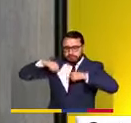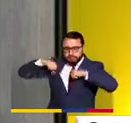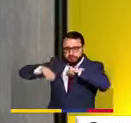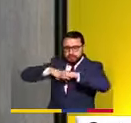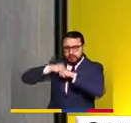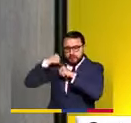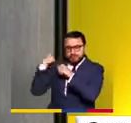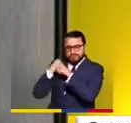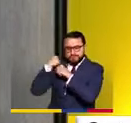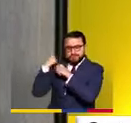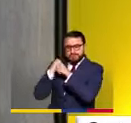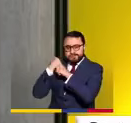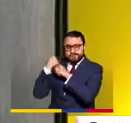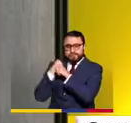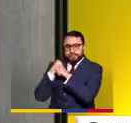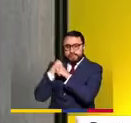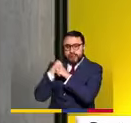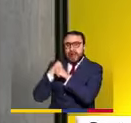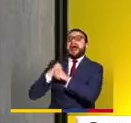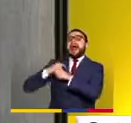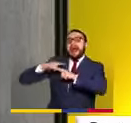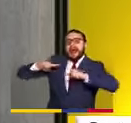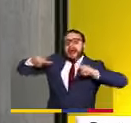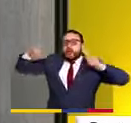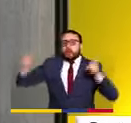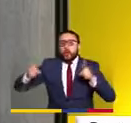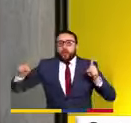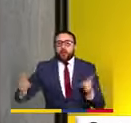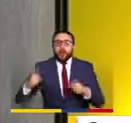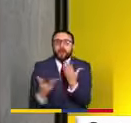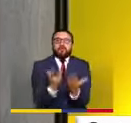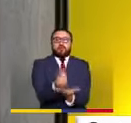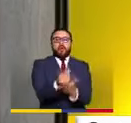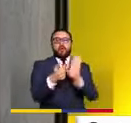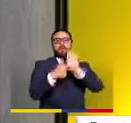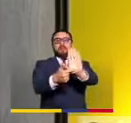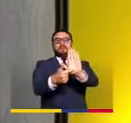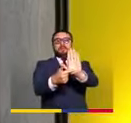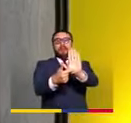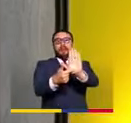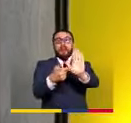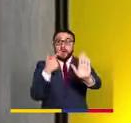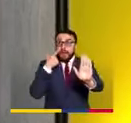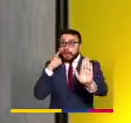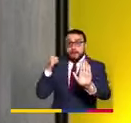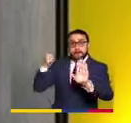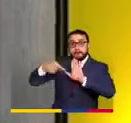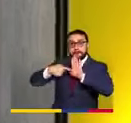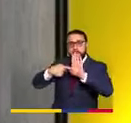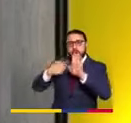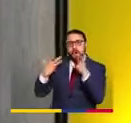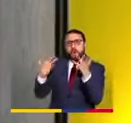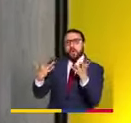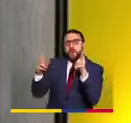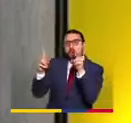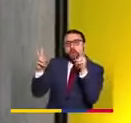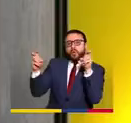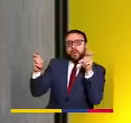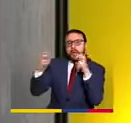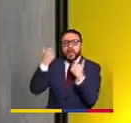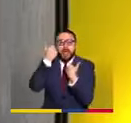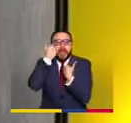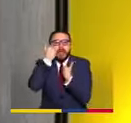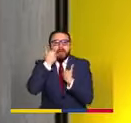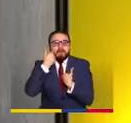con datos de los principales indicadores de enfermedad, morbilidad, se le